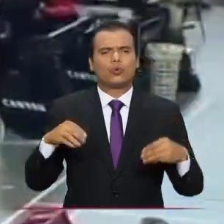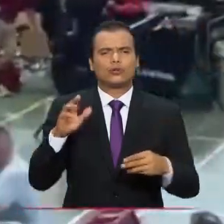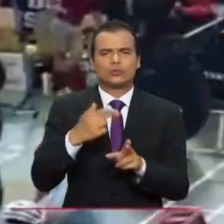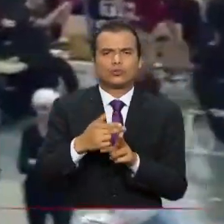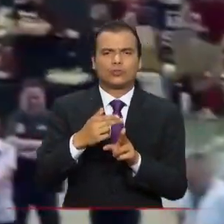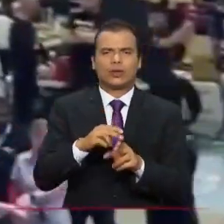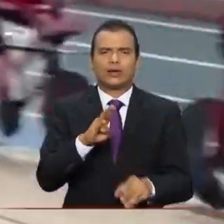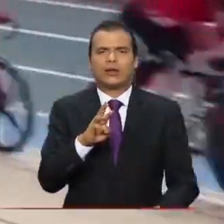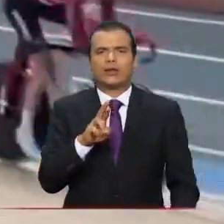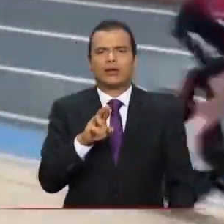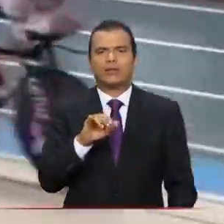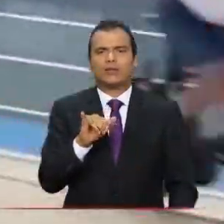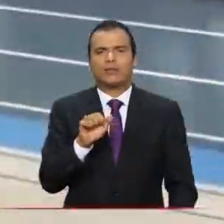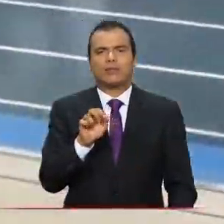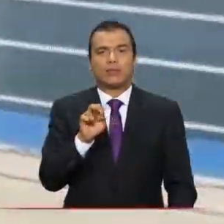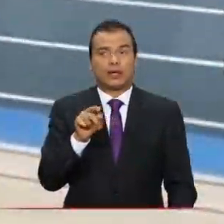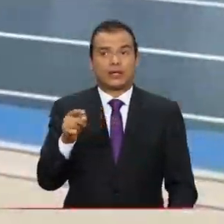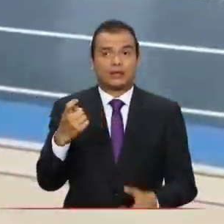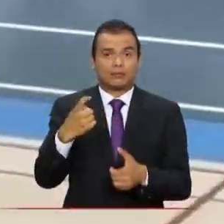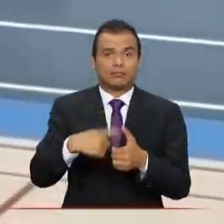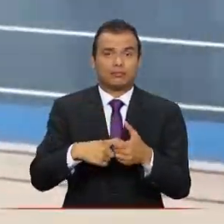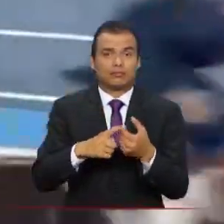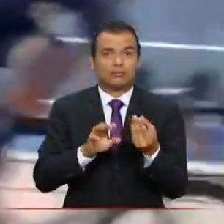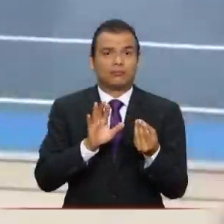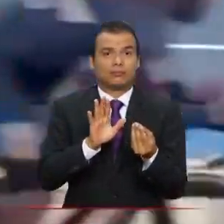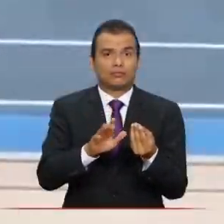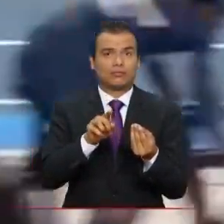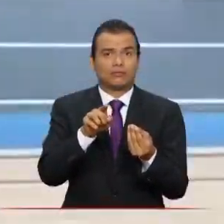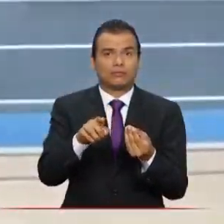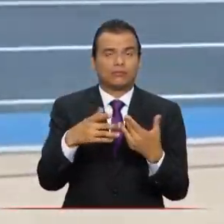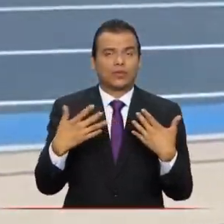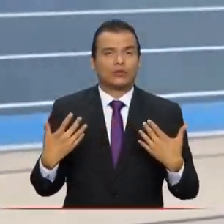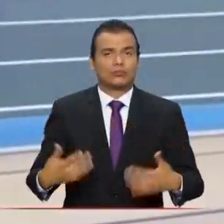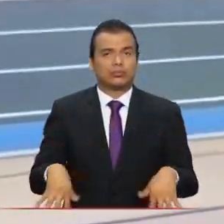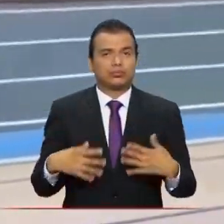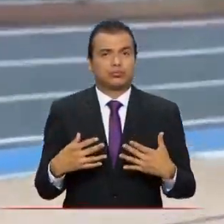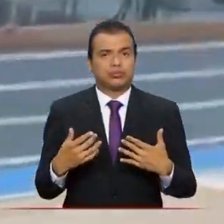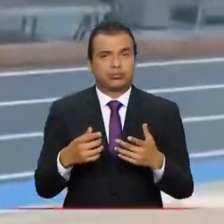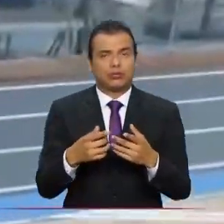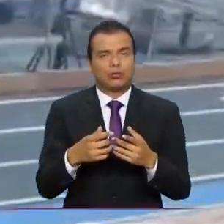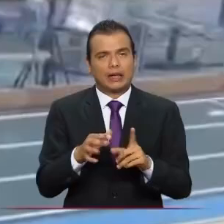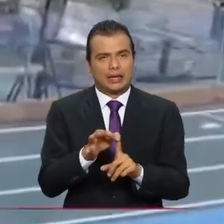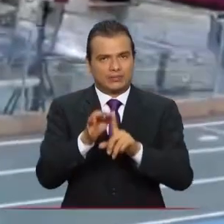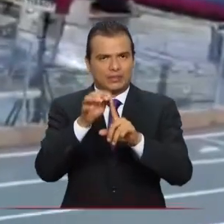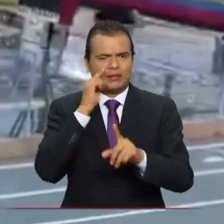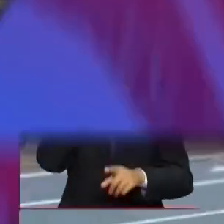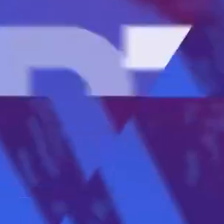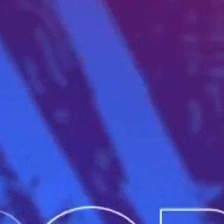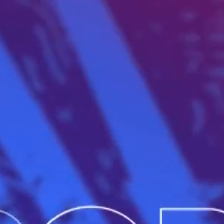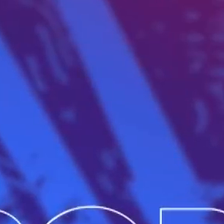Brian Gómez, que participará en la prueba de medio fondo.